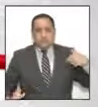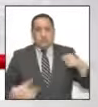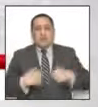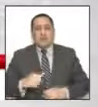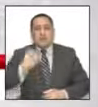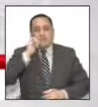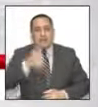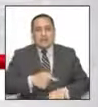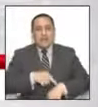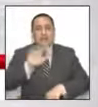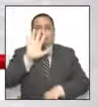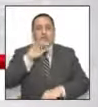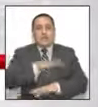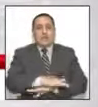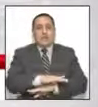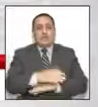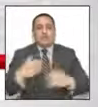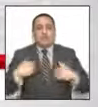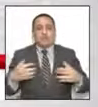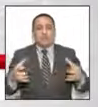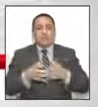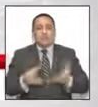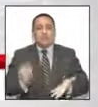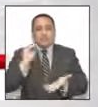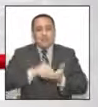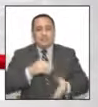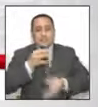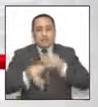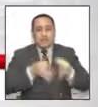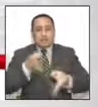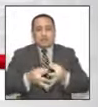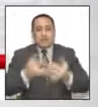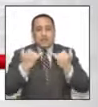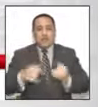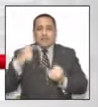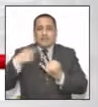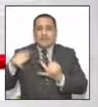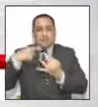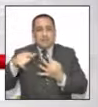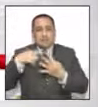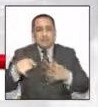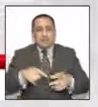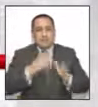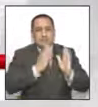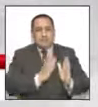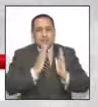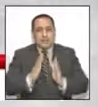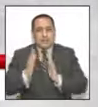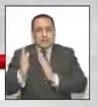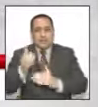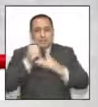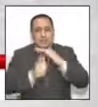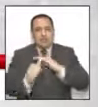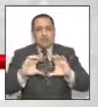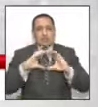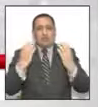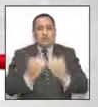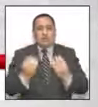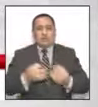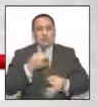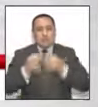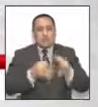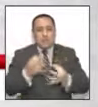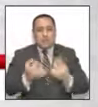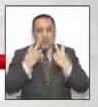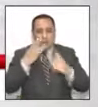de las 5 de la tarde, nosotros vamos a ir con todos los detalles desde diferentes partes del Parlamento. Vamos a ir